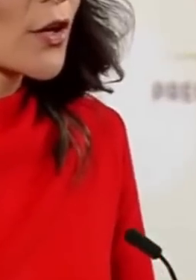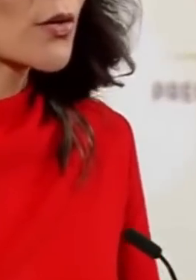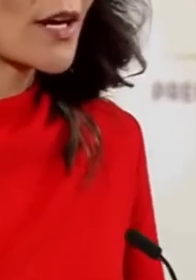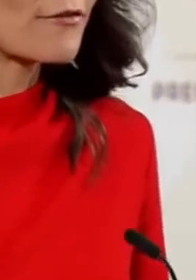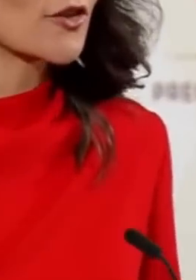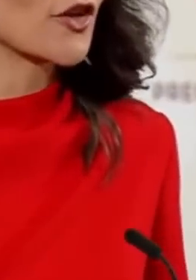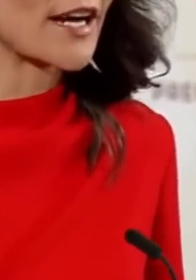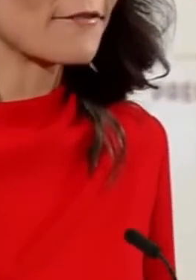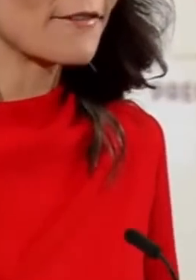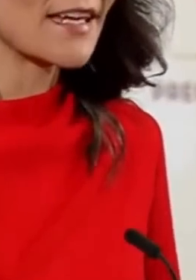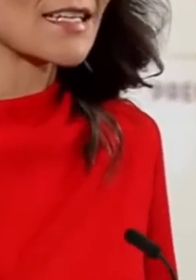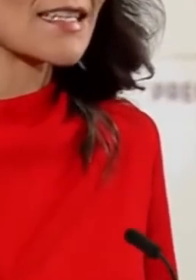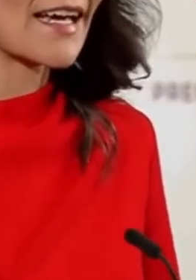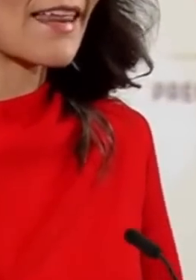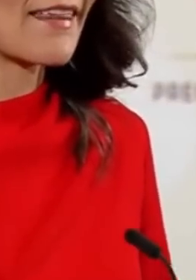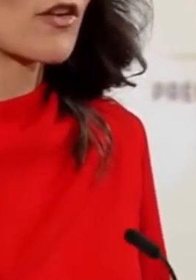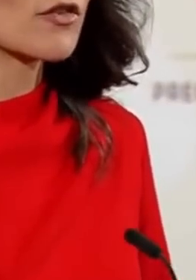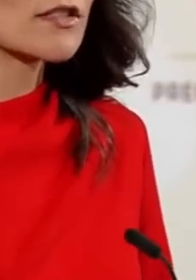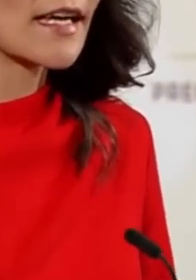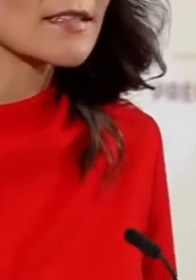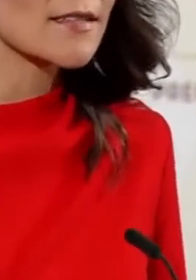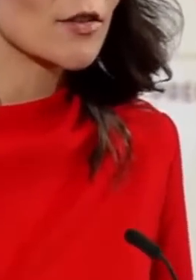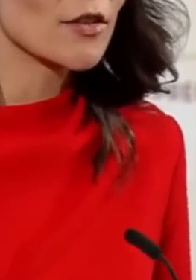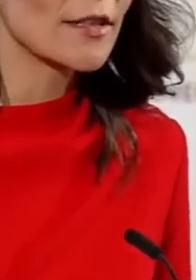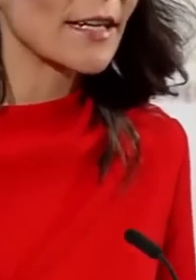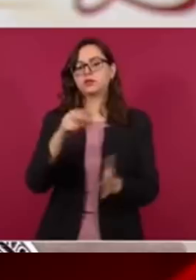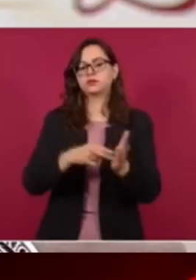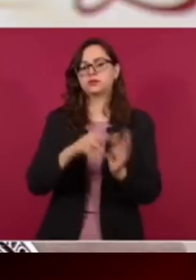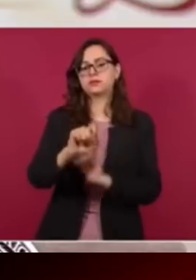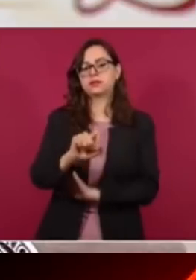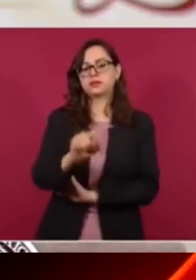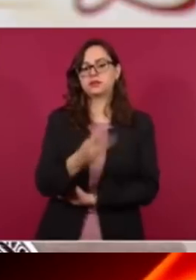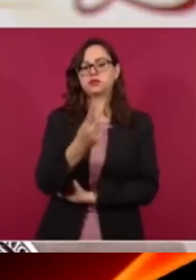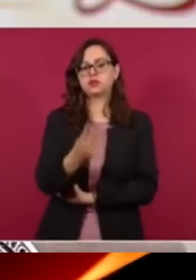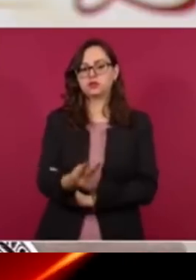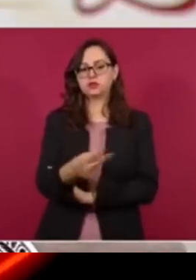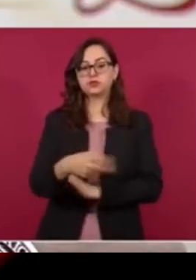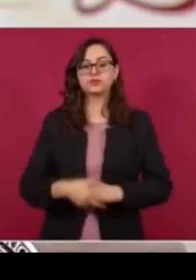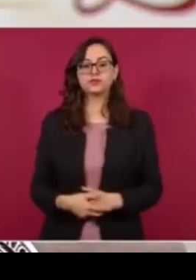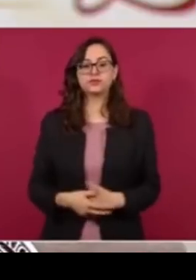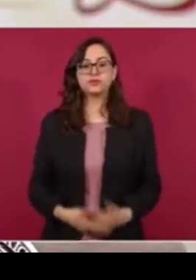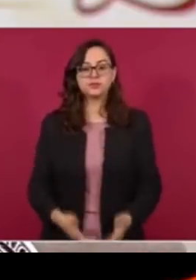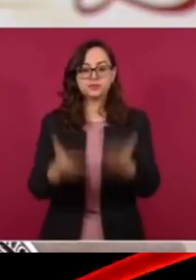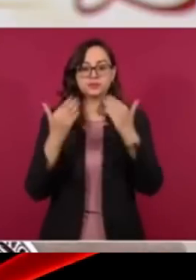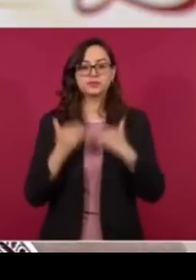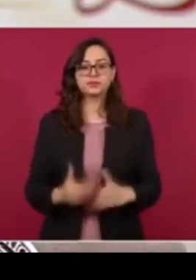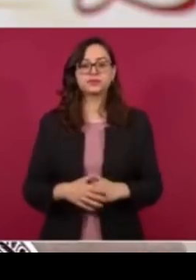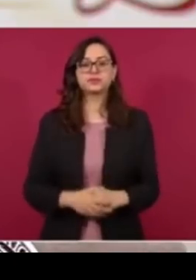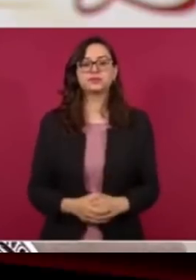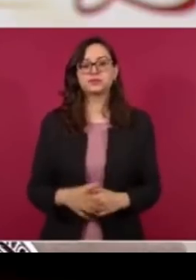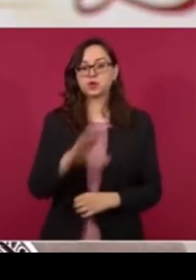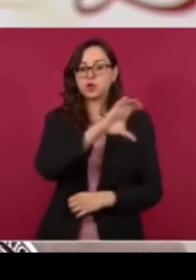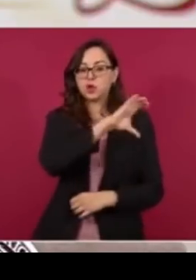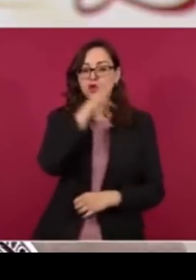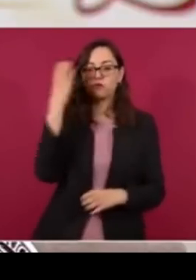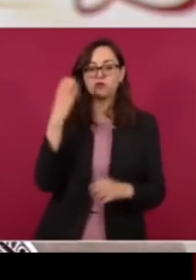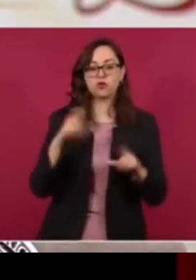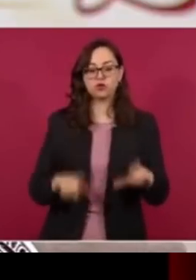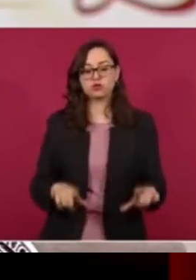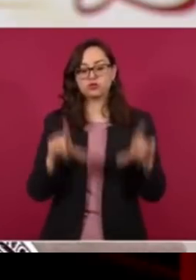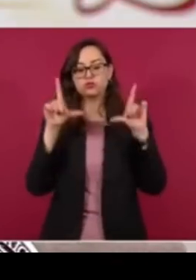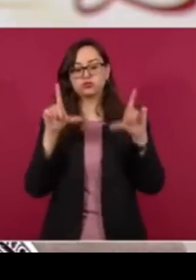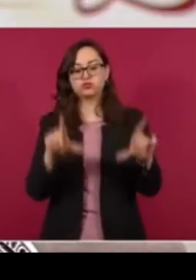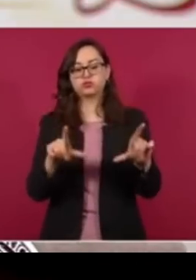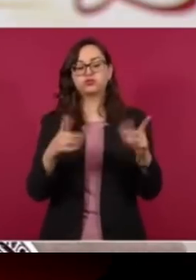y el director de la revista, etcétera, Marco Levario. Una vez más, la encargada de la sección ¿Quién es quién en